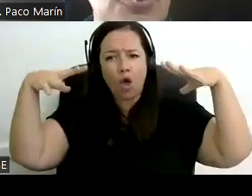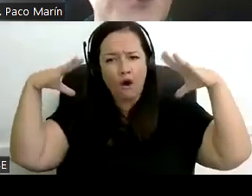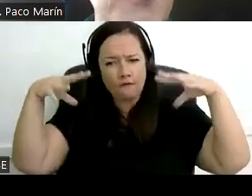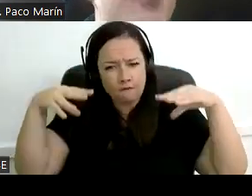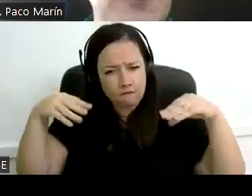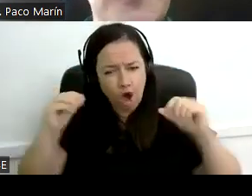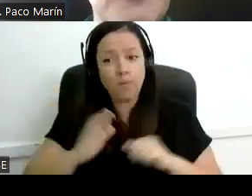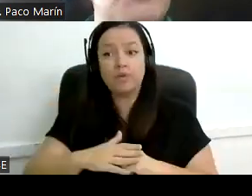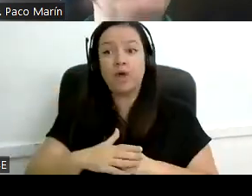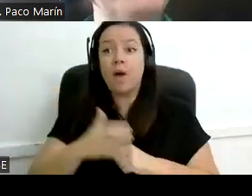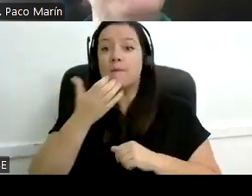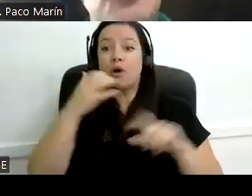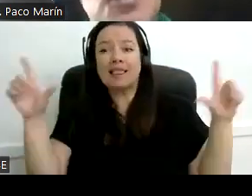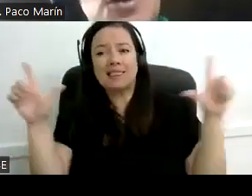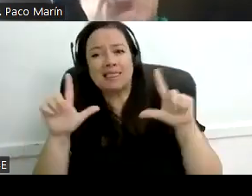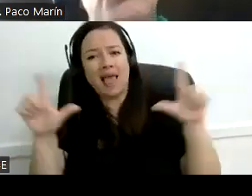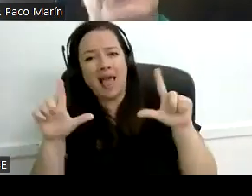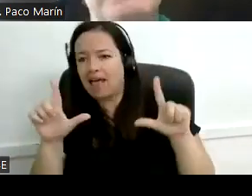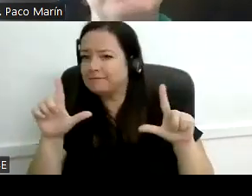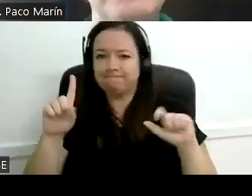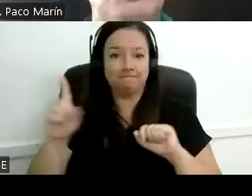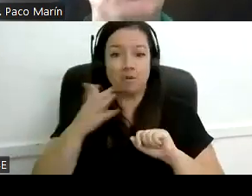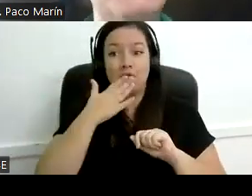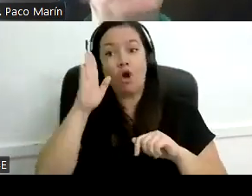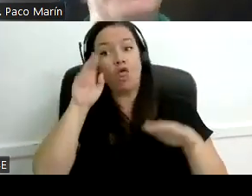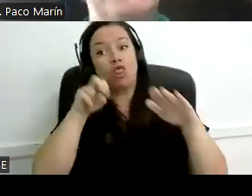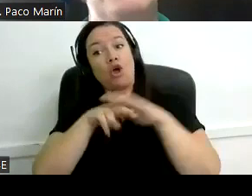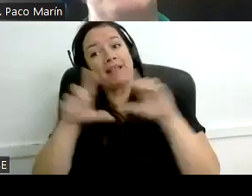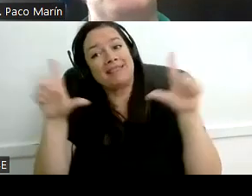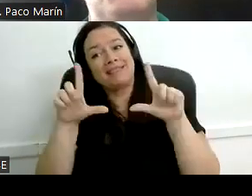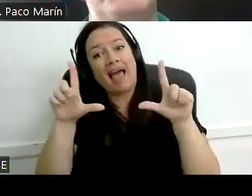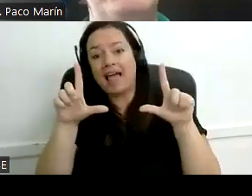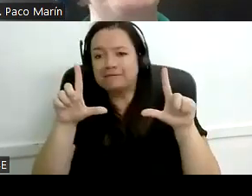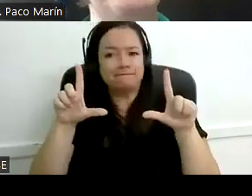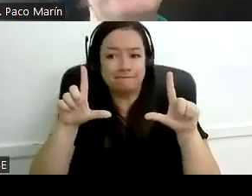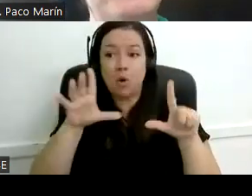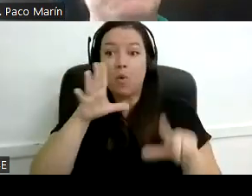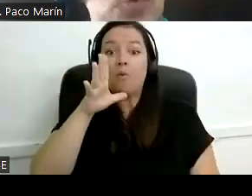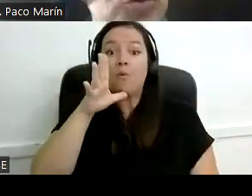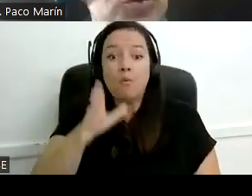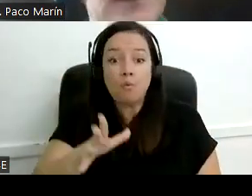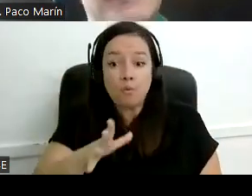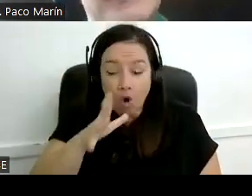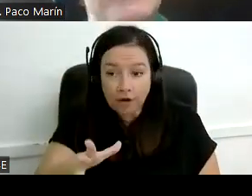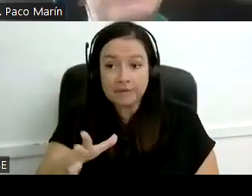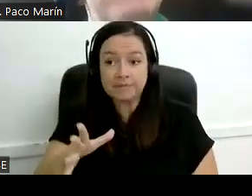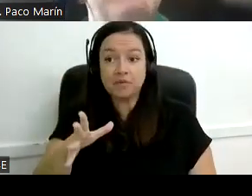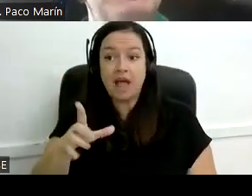que no esté mirando la televisión, por ejemplo, justo antes de ir a dormir, porque, como sabéis, el impulso,